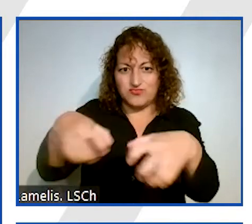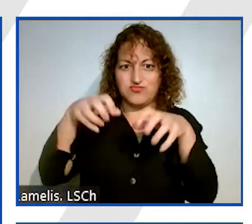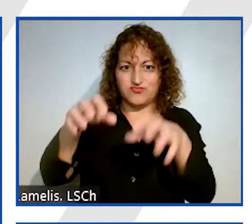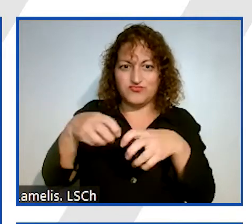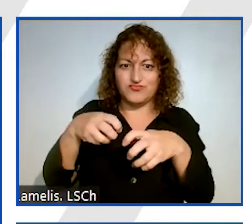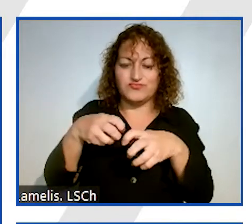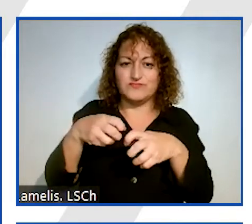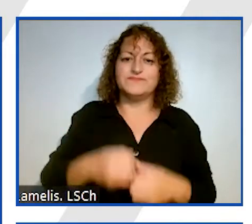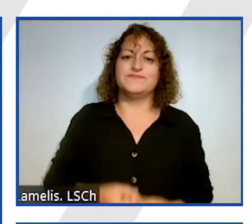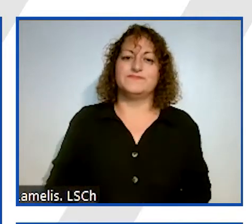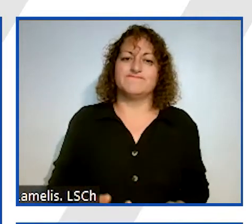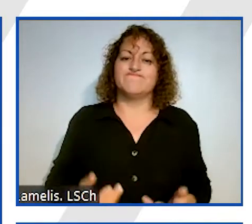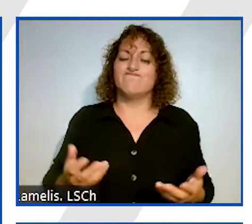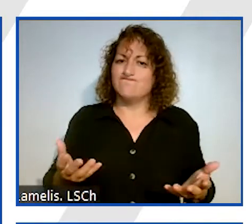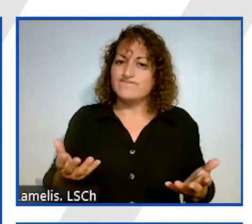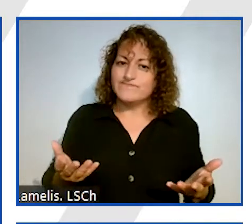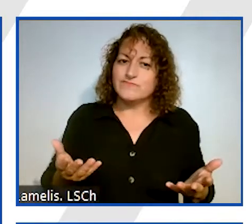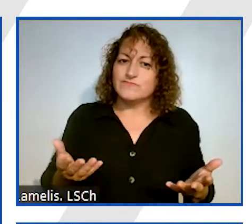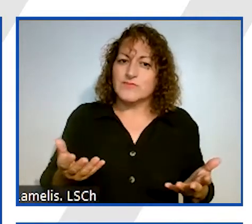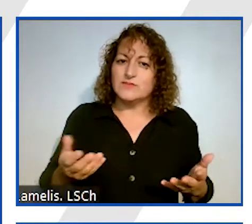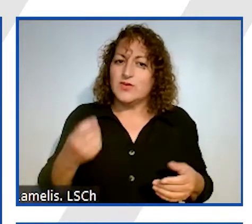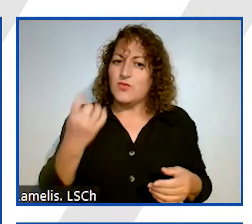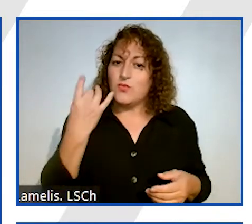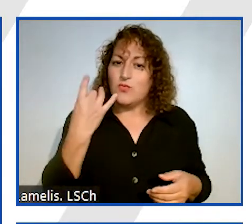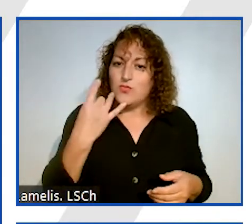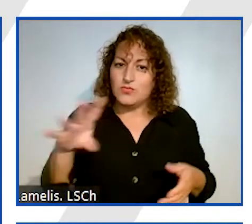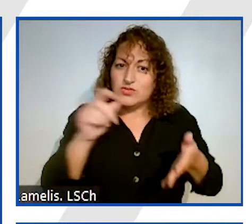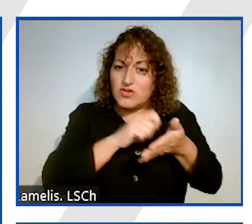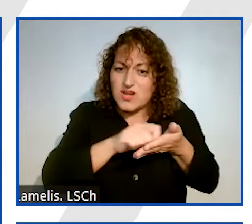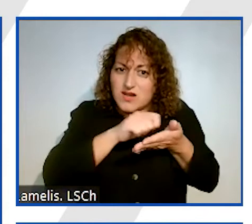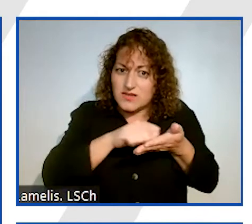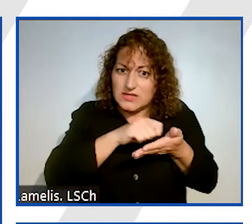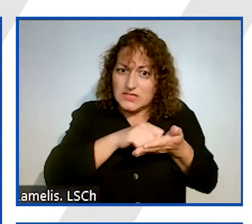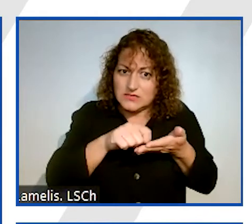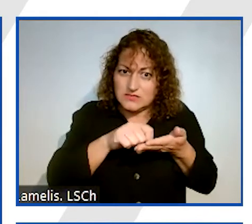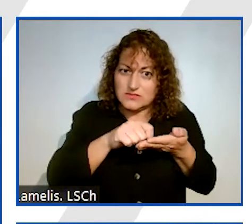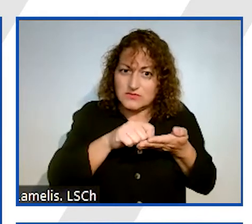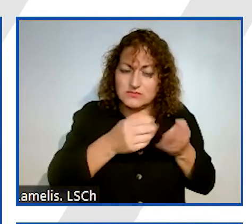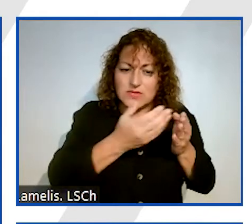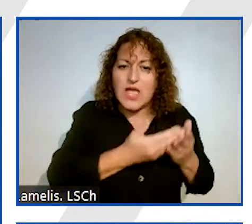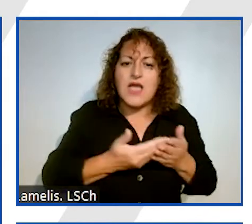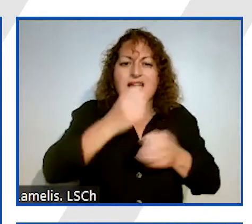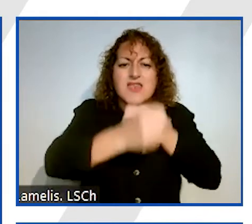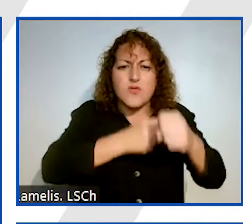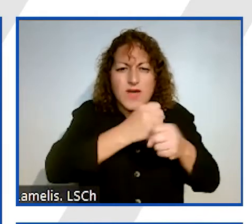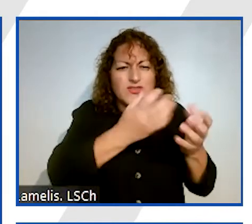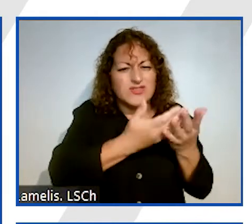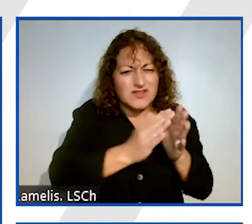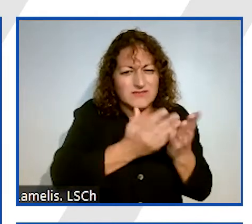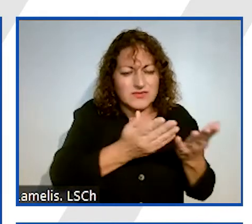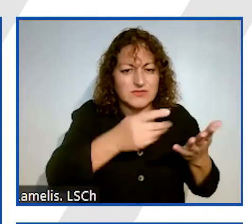A pesar de esto, solamente existe registro en los anuarios estadísticos de pesca de 9